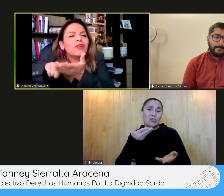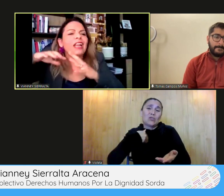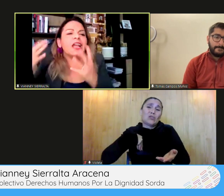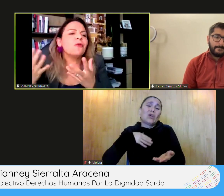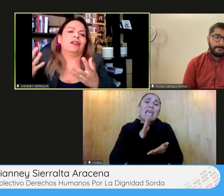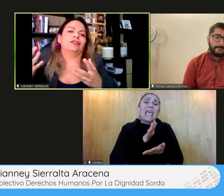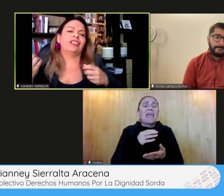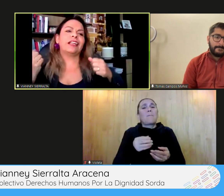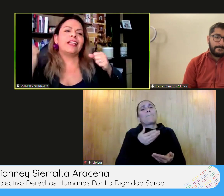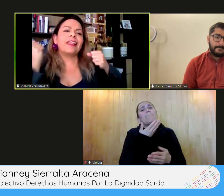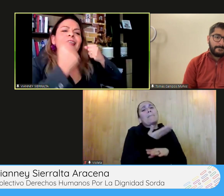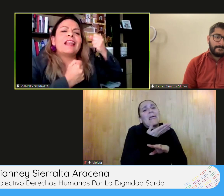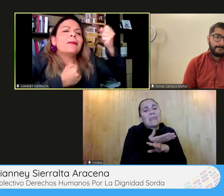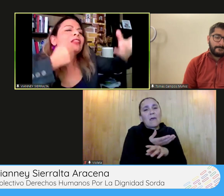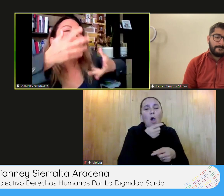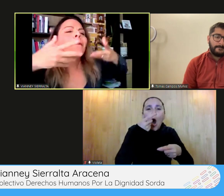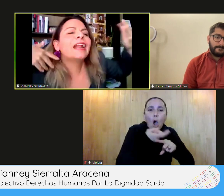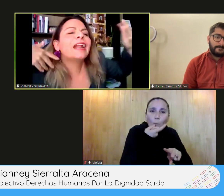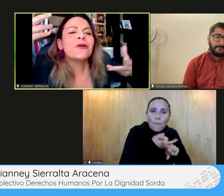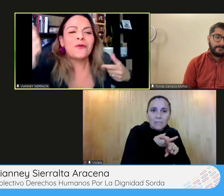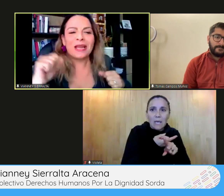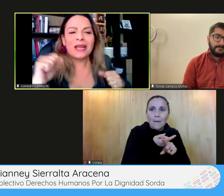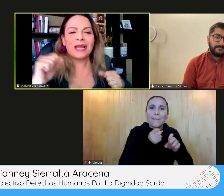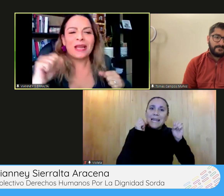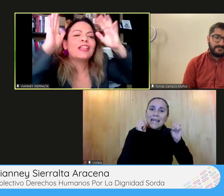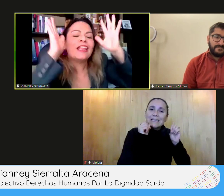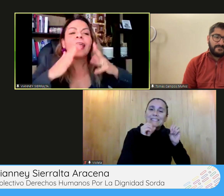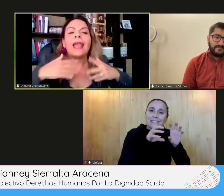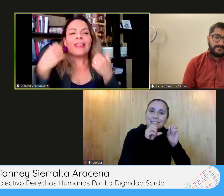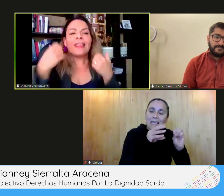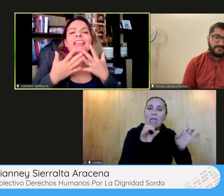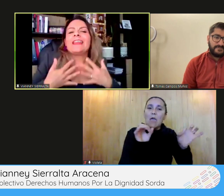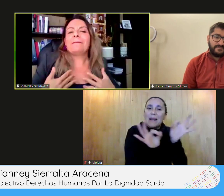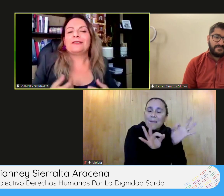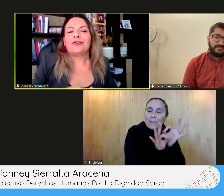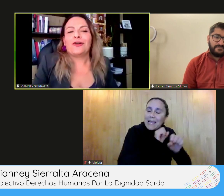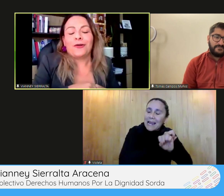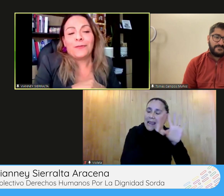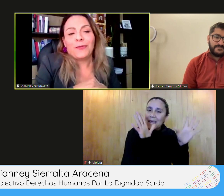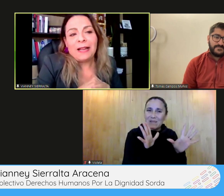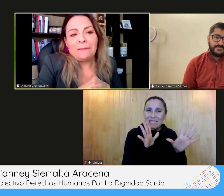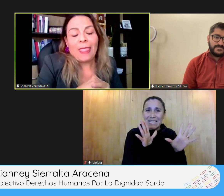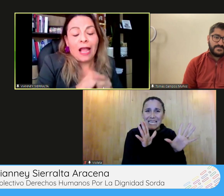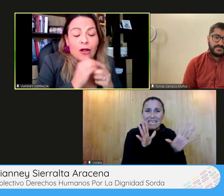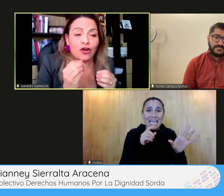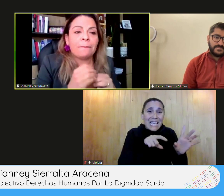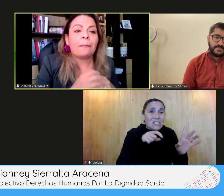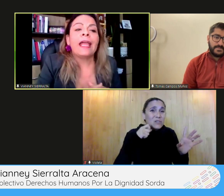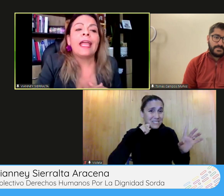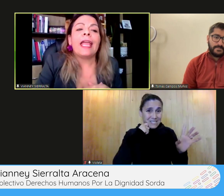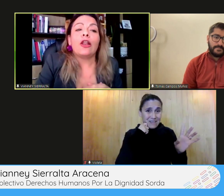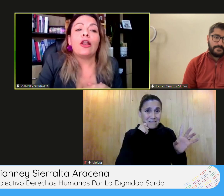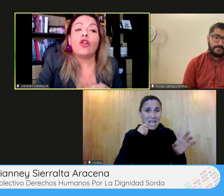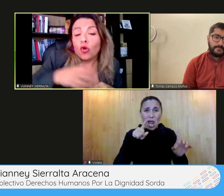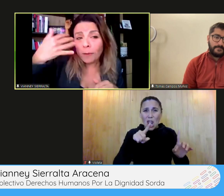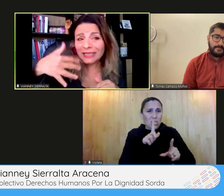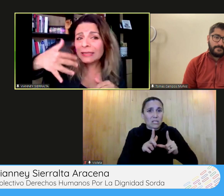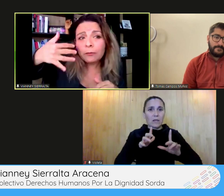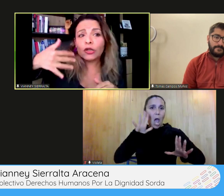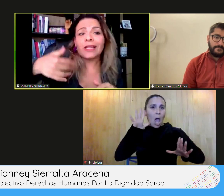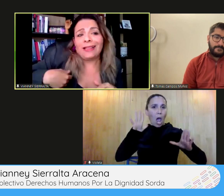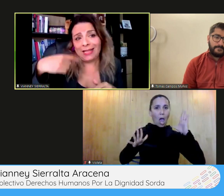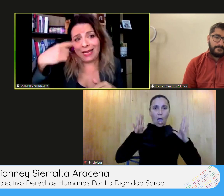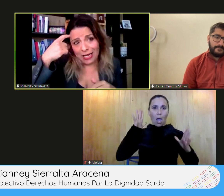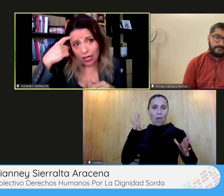trata de una lengua, no se trata de elementos paralingüísticos ni de expresión corporal. Ahora, lo